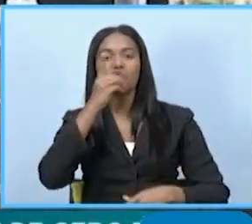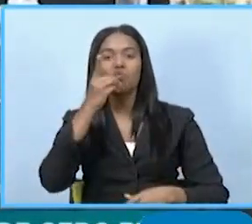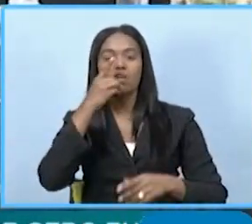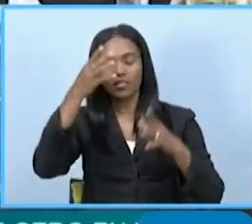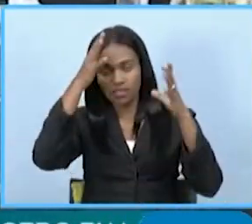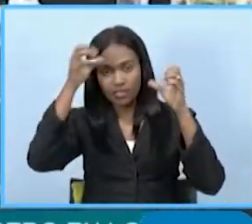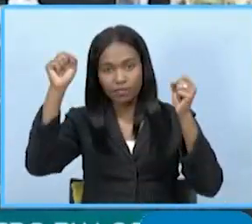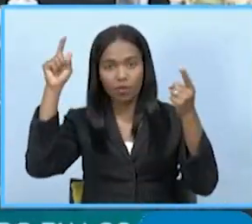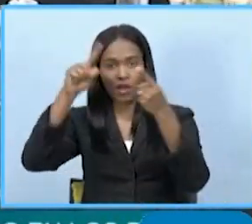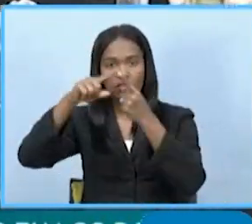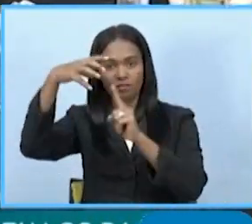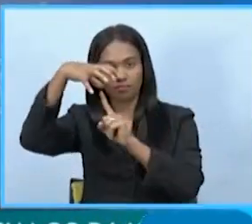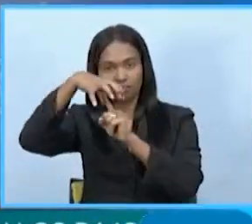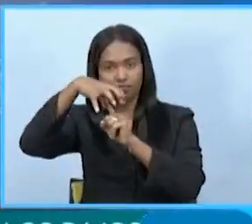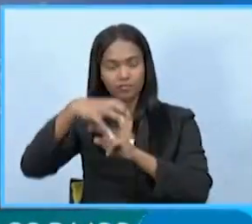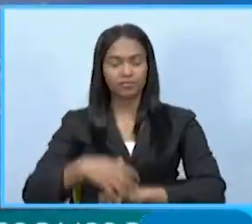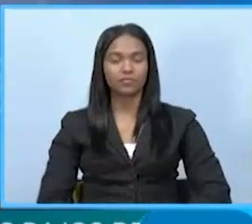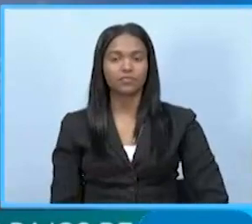Palacio Nacional.